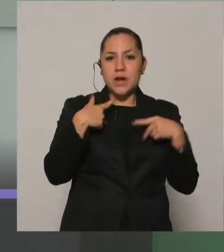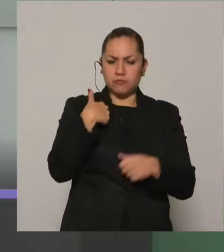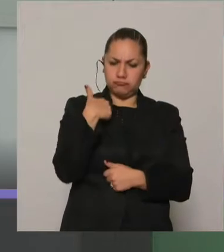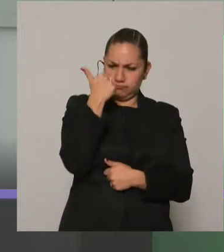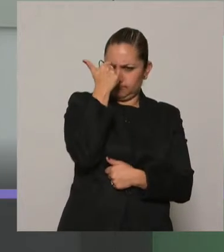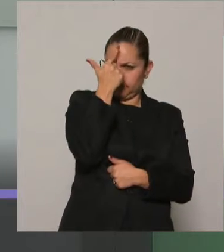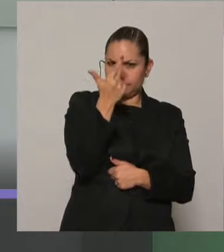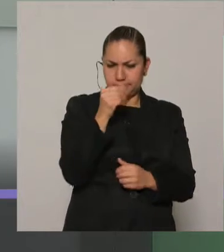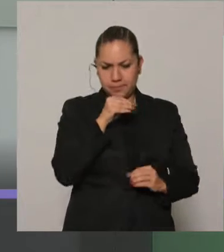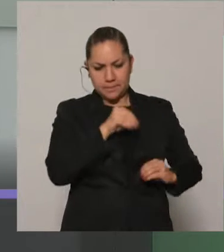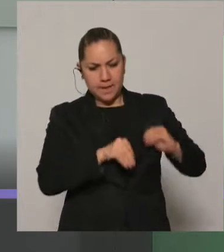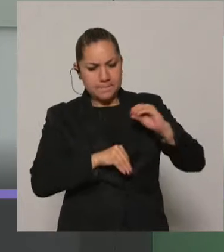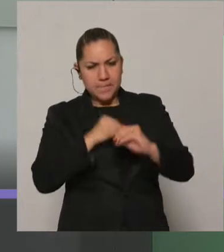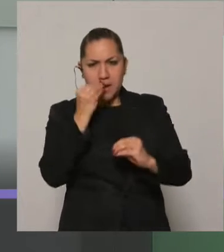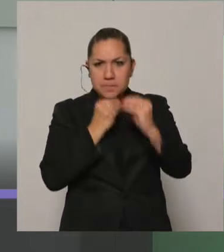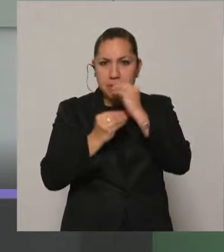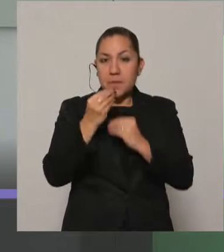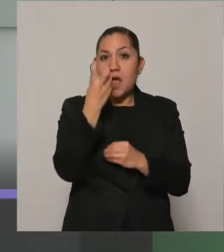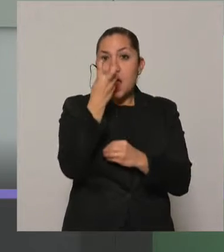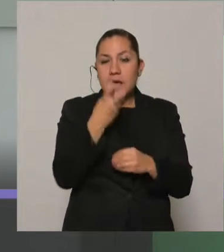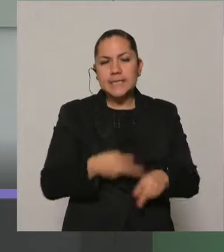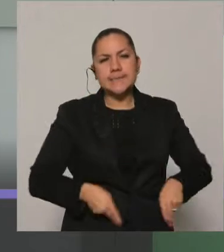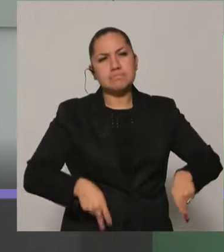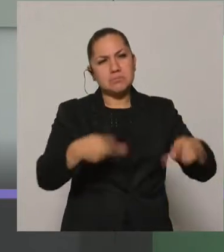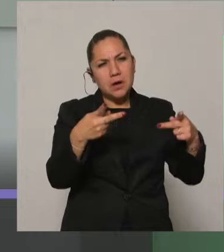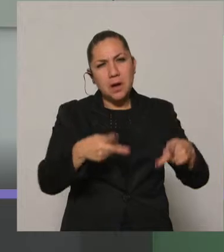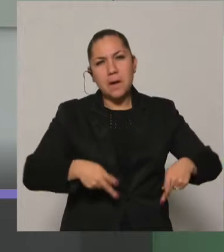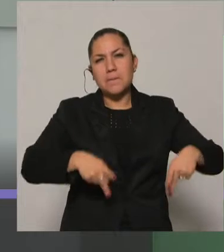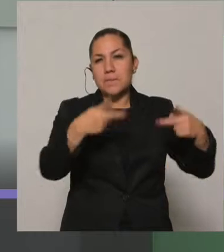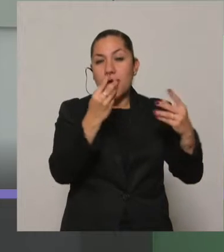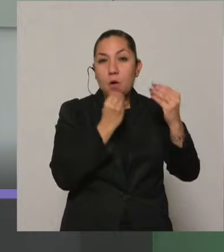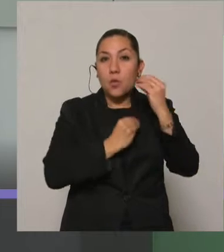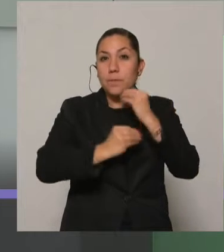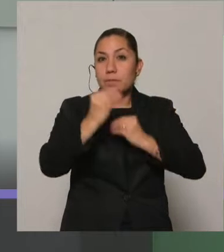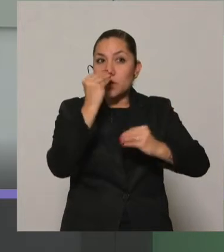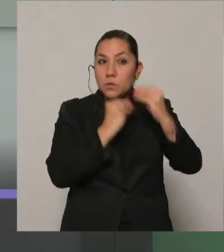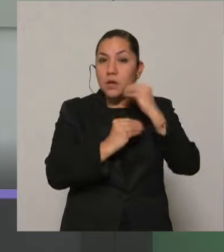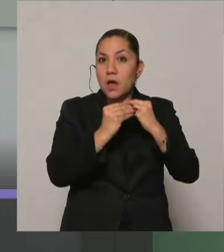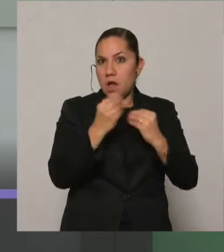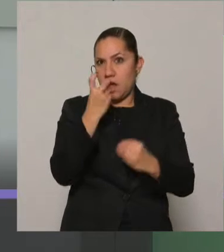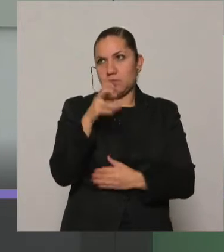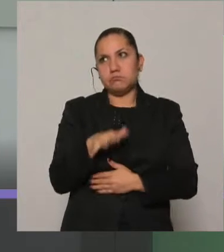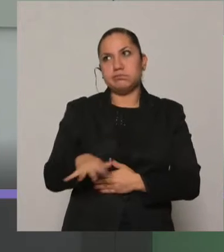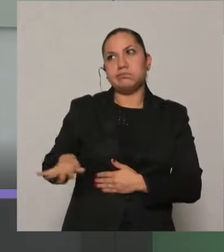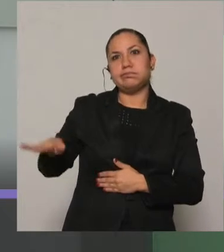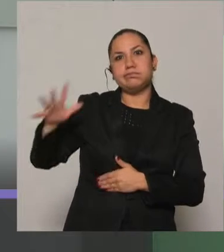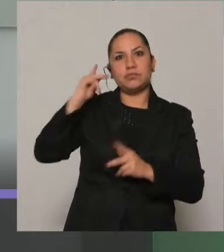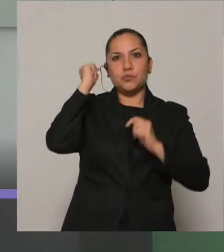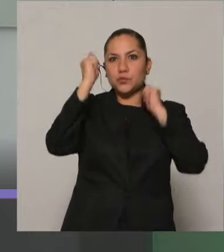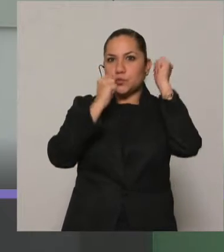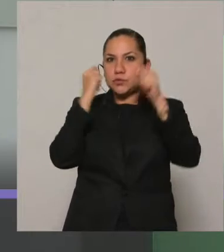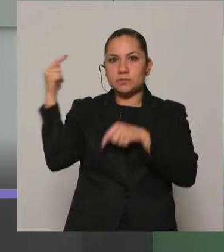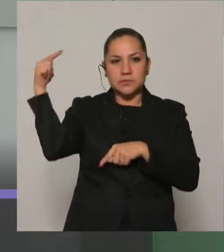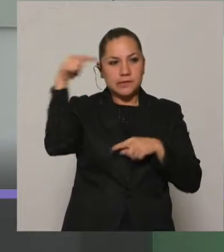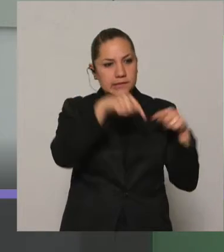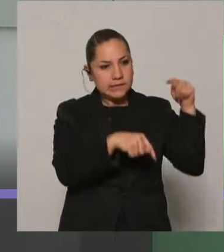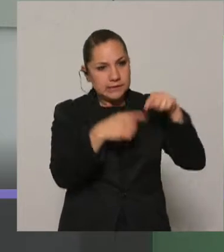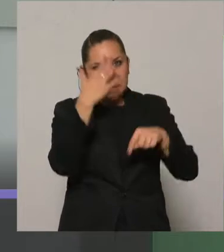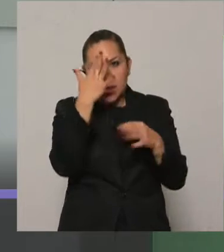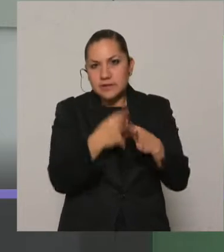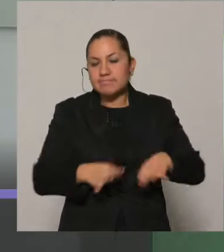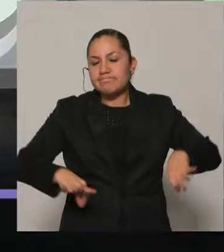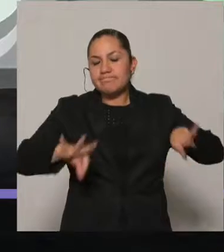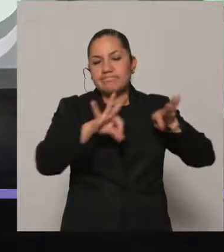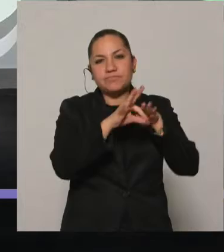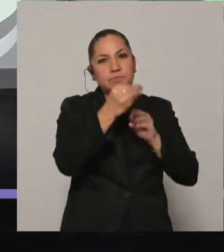está posicionando como uno de los puntos más importantes de atracción turística de la Ciudad de México. Totalmente. Olores y